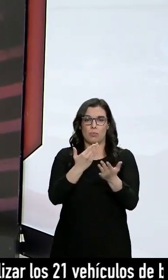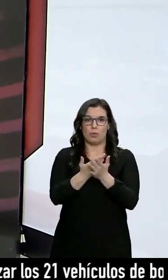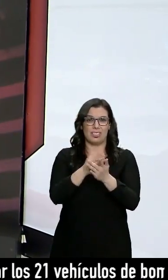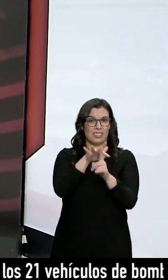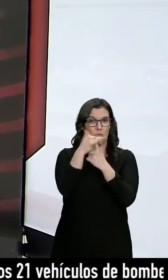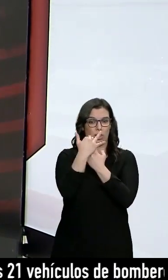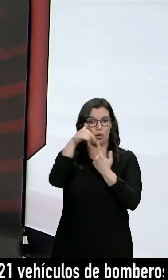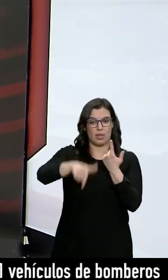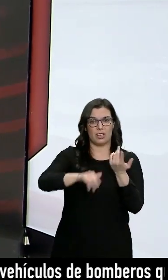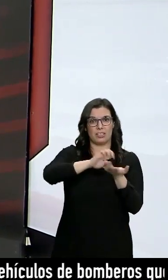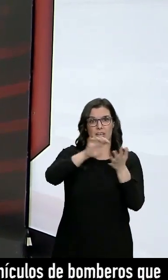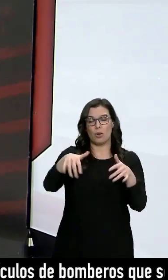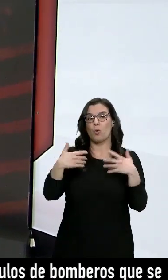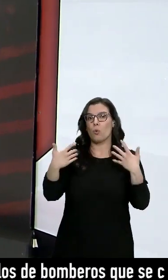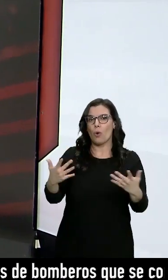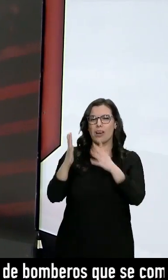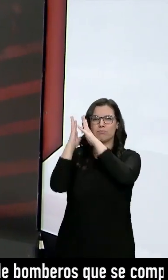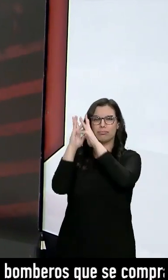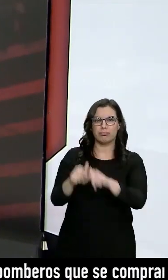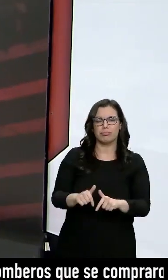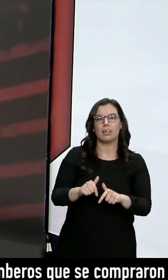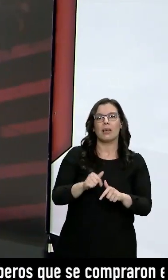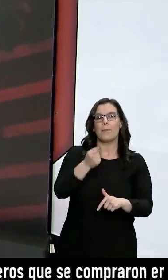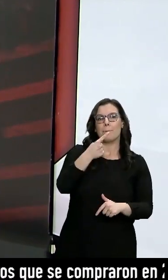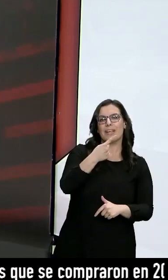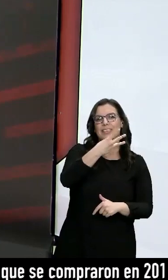encuentra Castilla y León es el de la incidencia acumulada. Es de